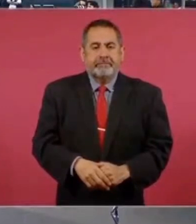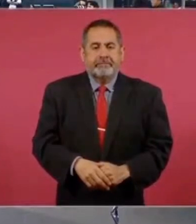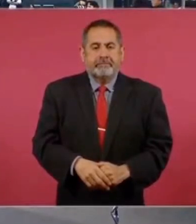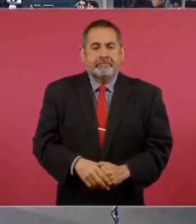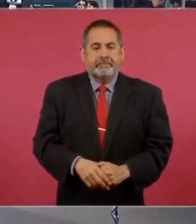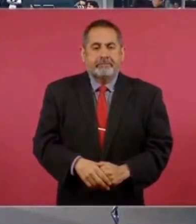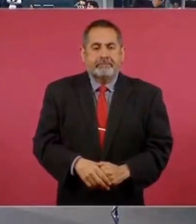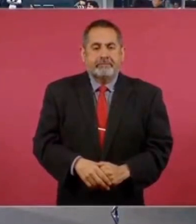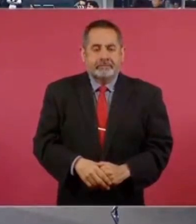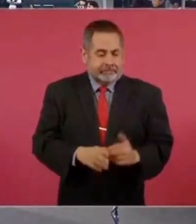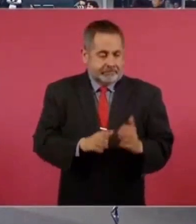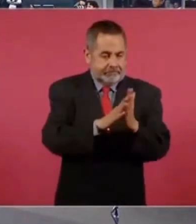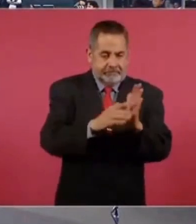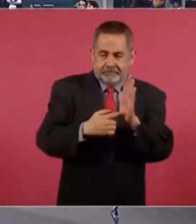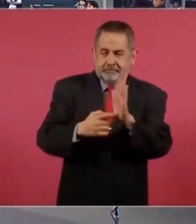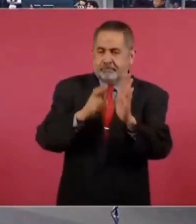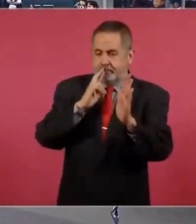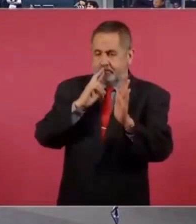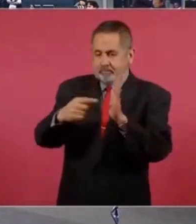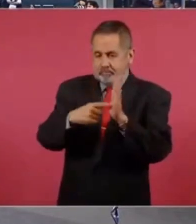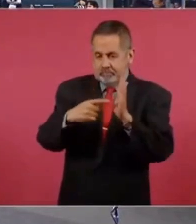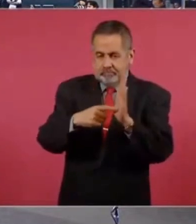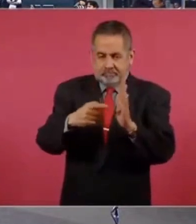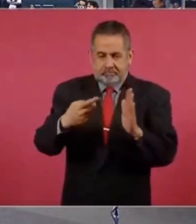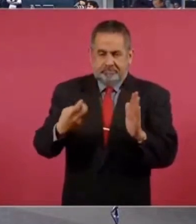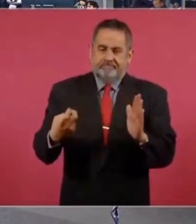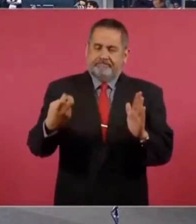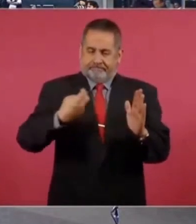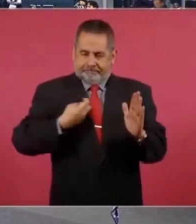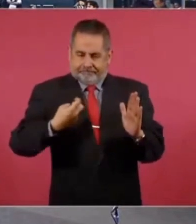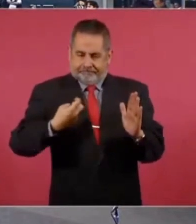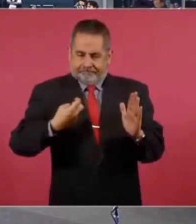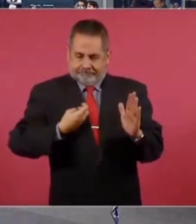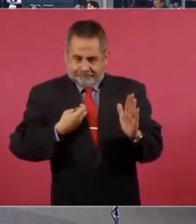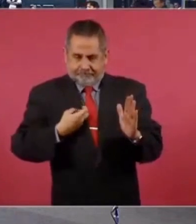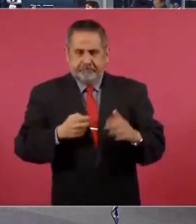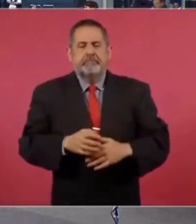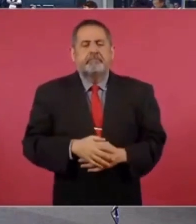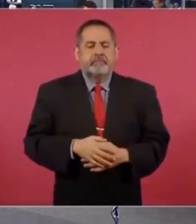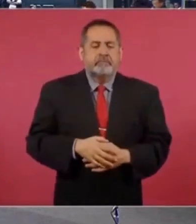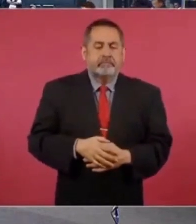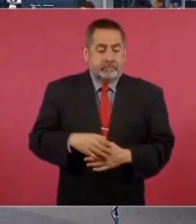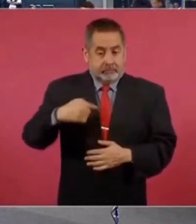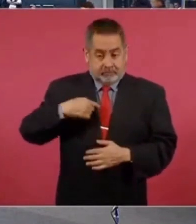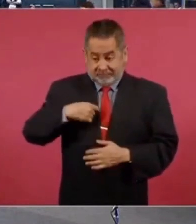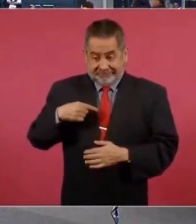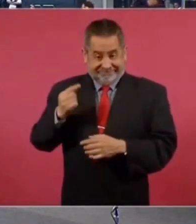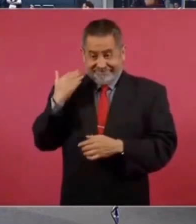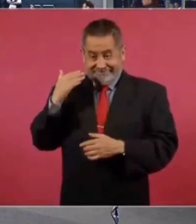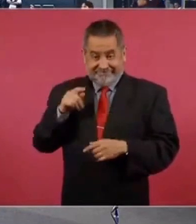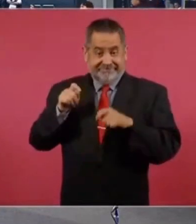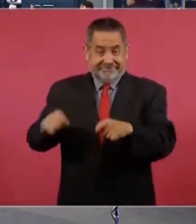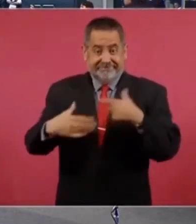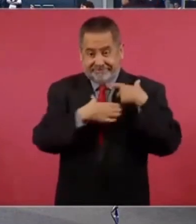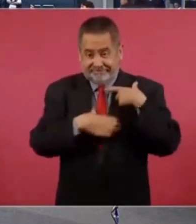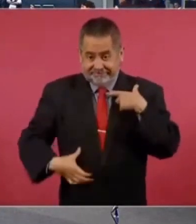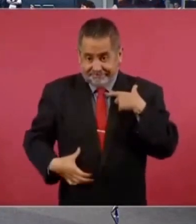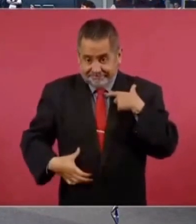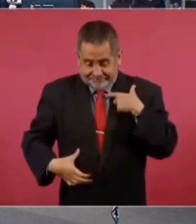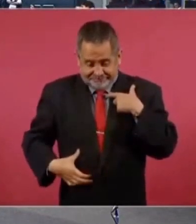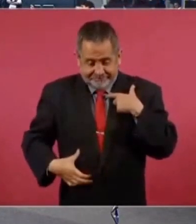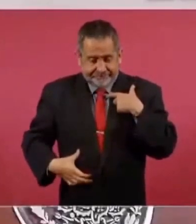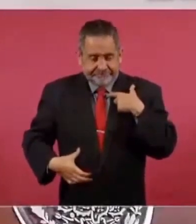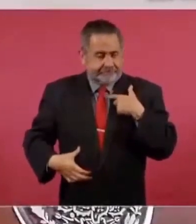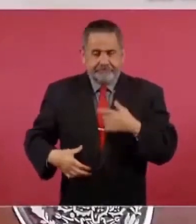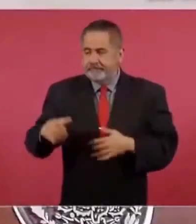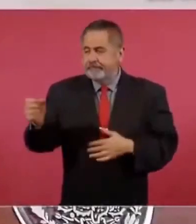Como en el reporte que les voy a leer, cuando llegué a la presidencia, ahora, y se nombró